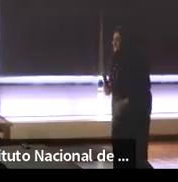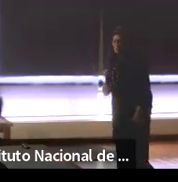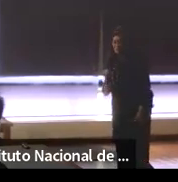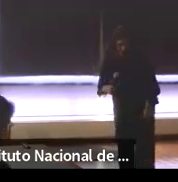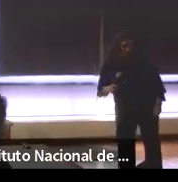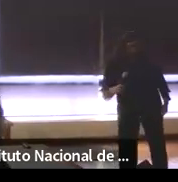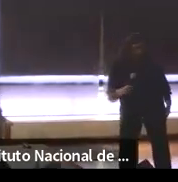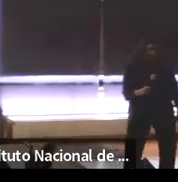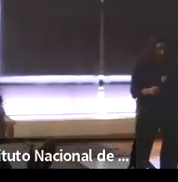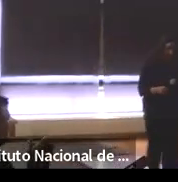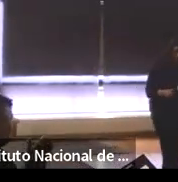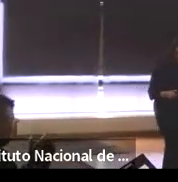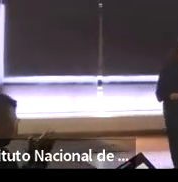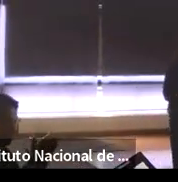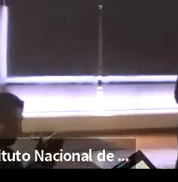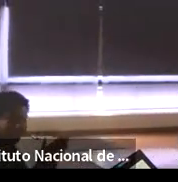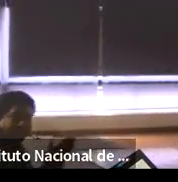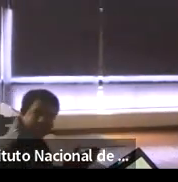gracias por su tiempo